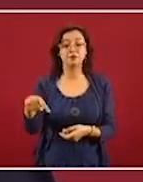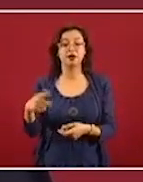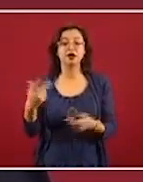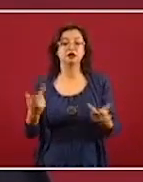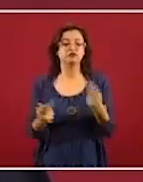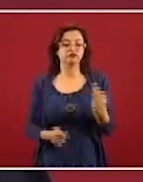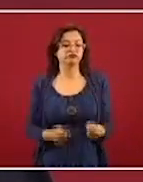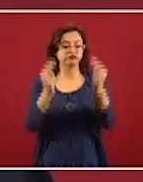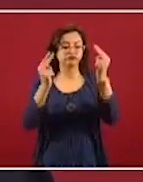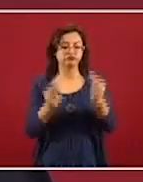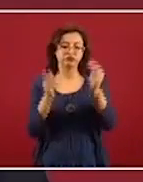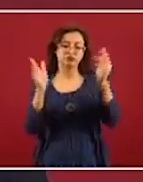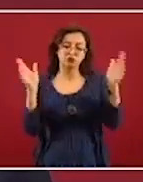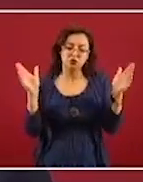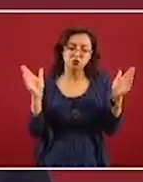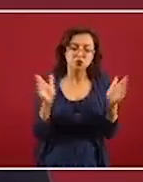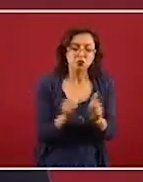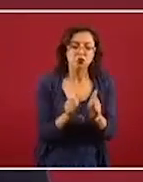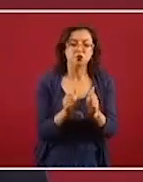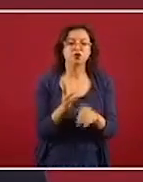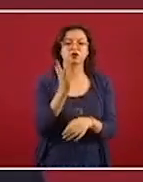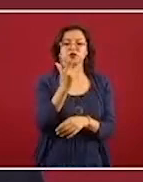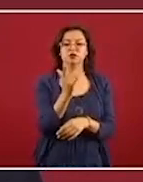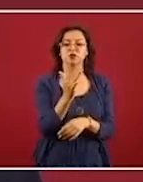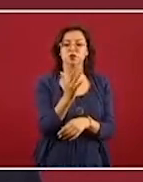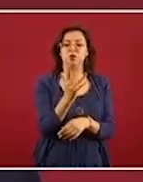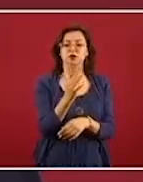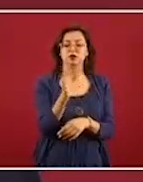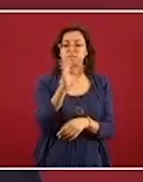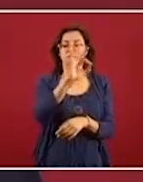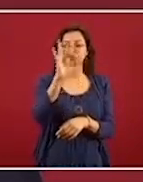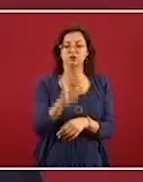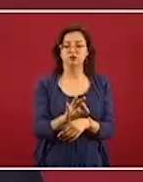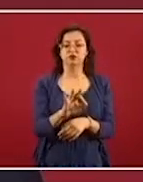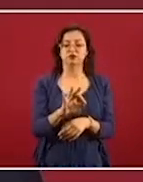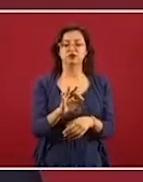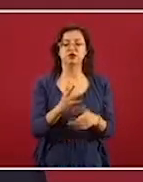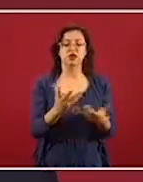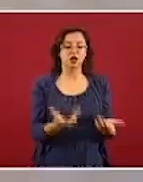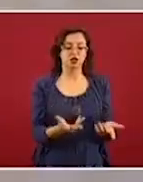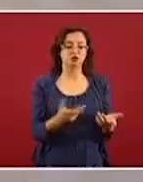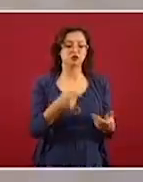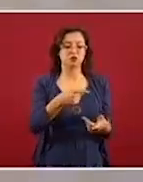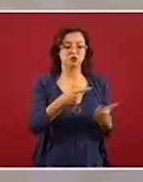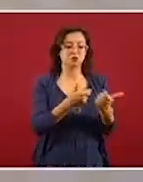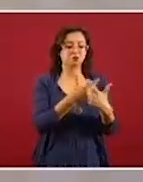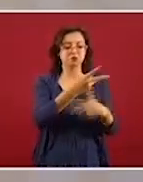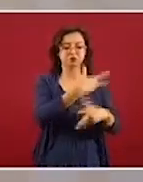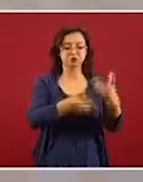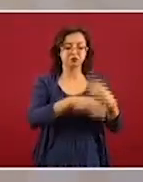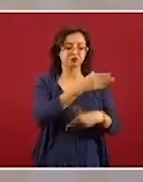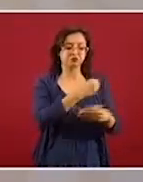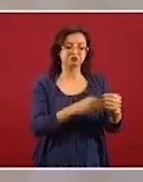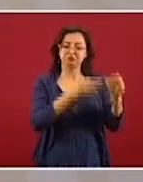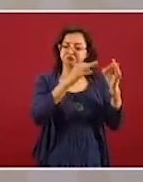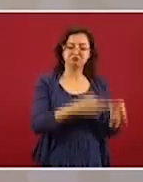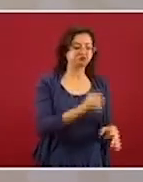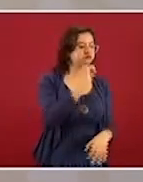pequeños negocios, la mitad de la economía formal y la mitad para la economía informal.